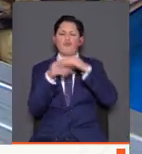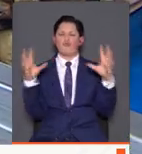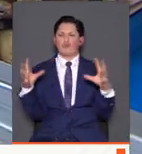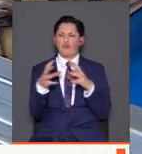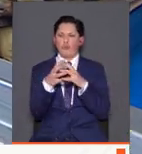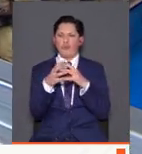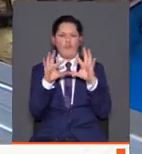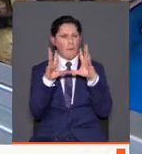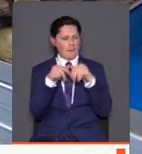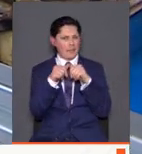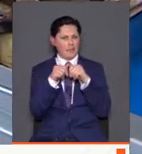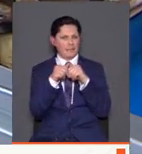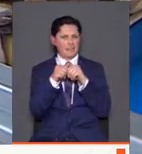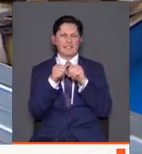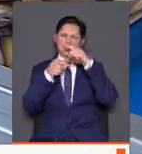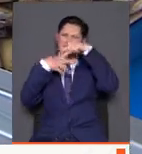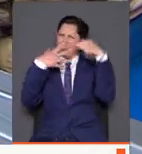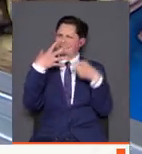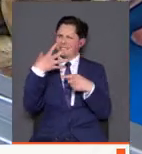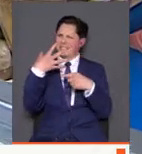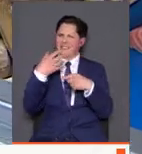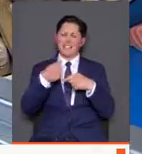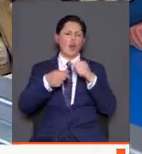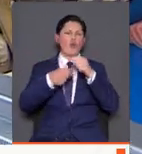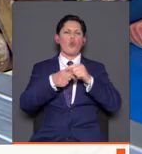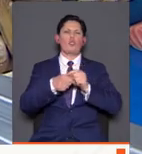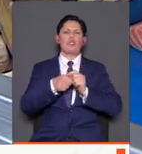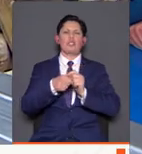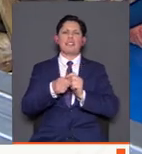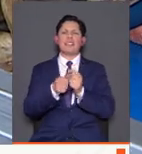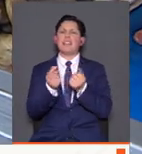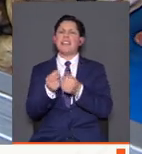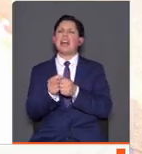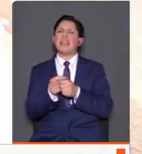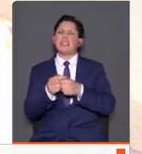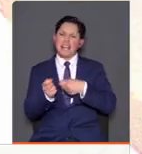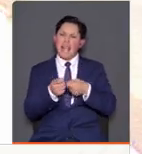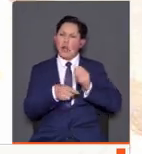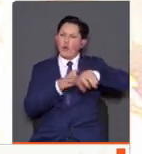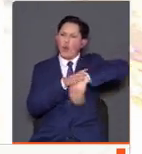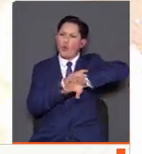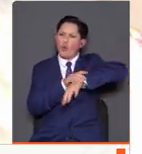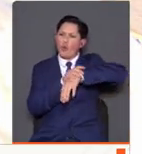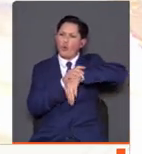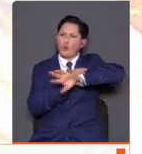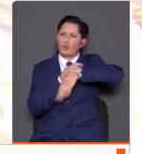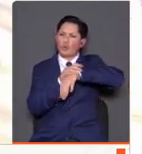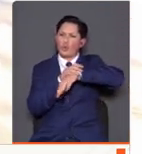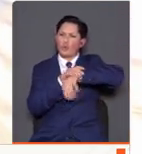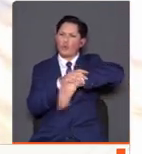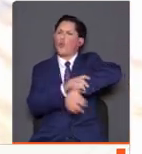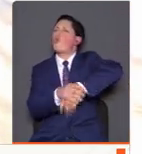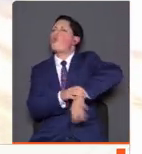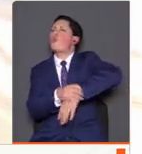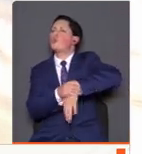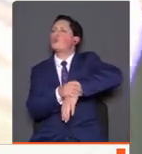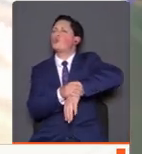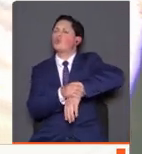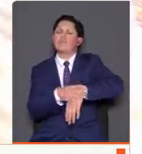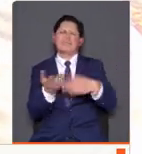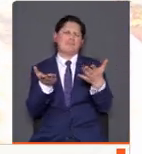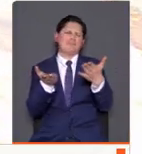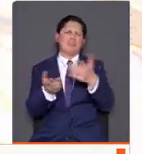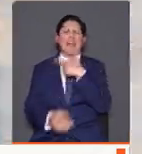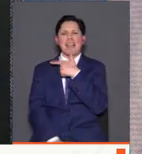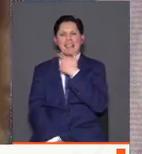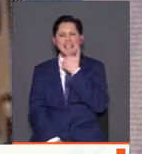divertía. Tenía concursos, tenían buenos premios para la gente. Las ridiculeces de Don Francisco, esa era la parte